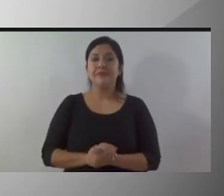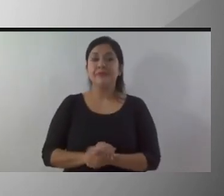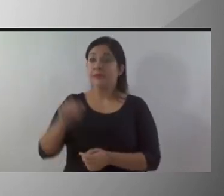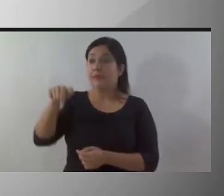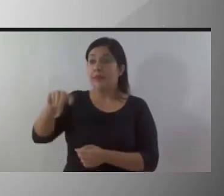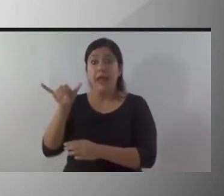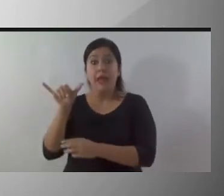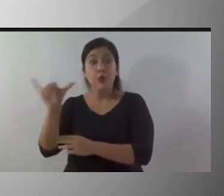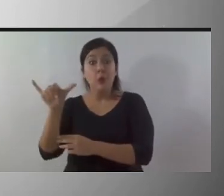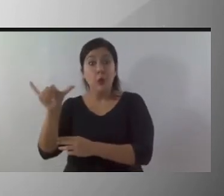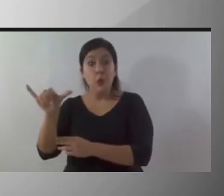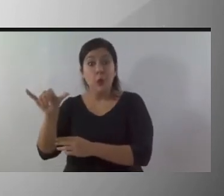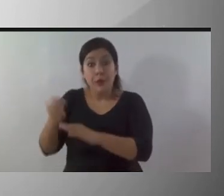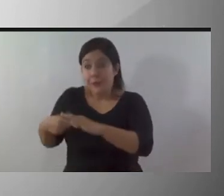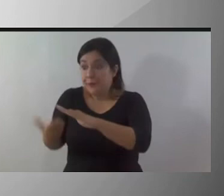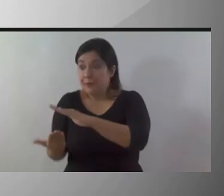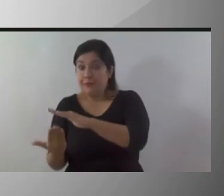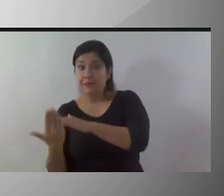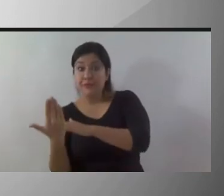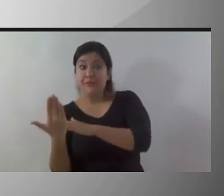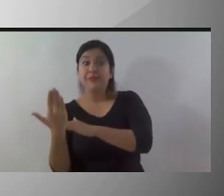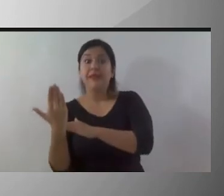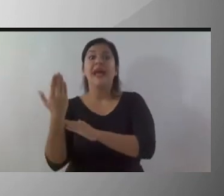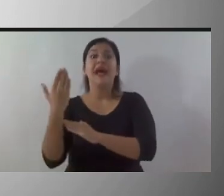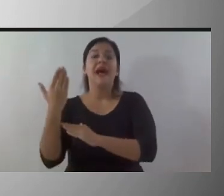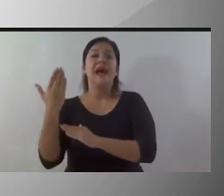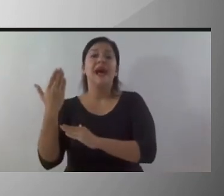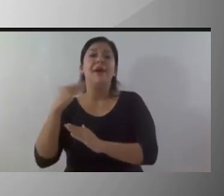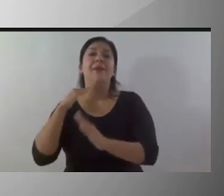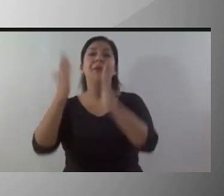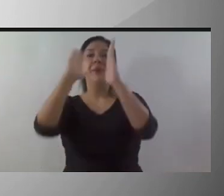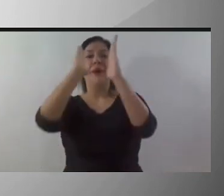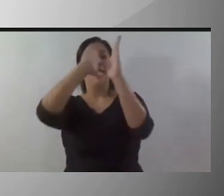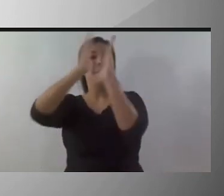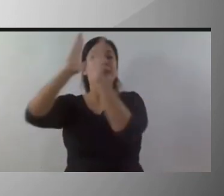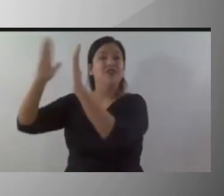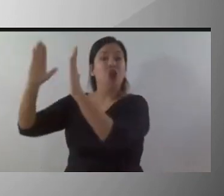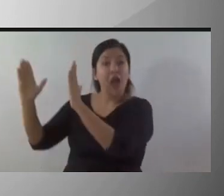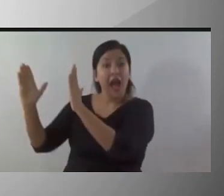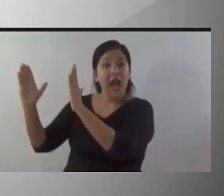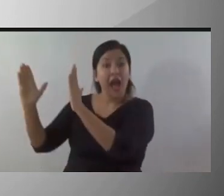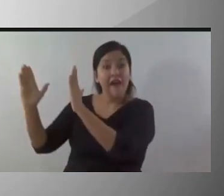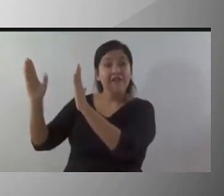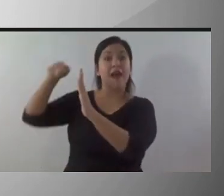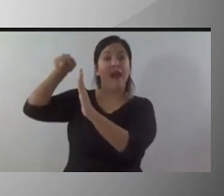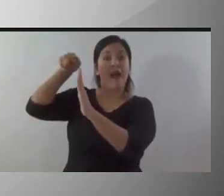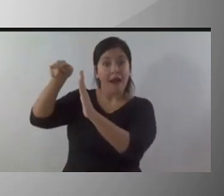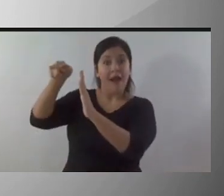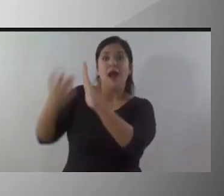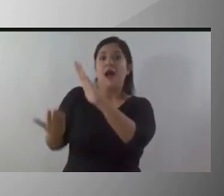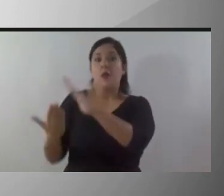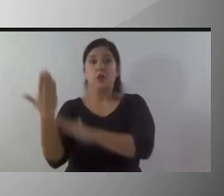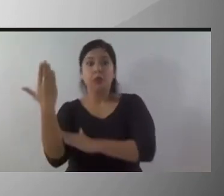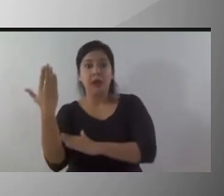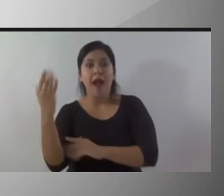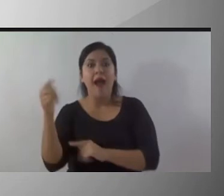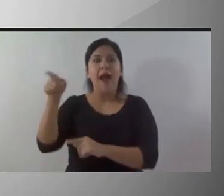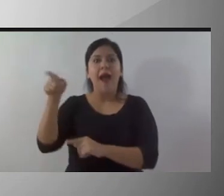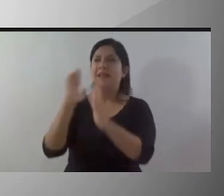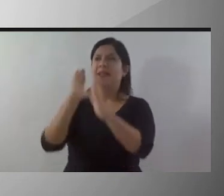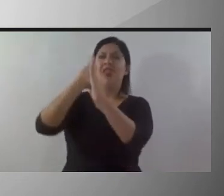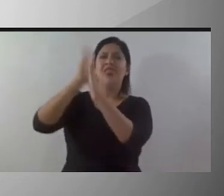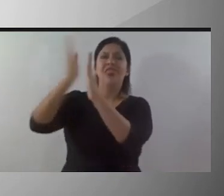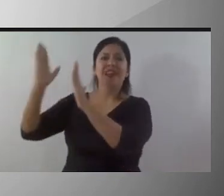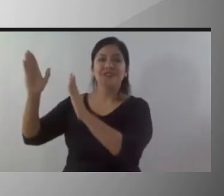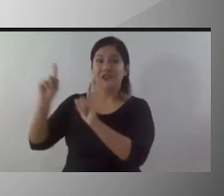en YouTube posteé la bibliografía del seminario, por si quieren acceder, ahí encontrarán textos